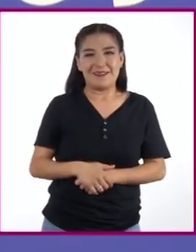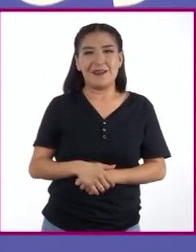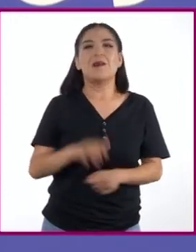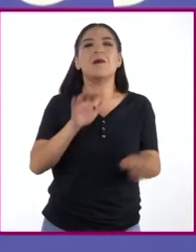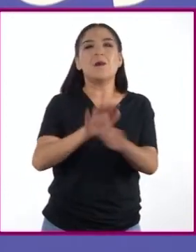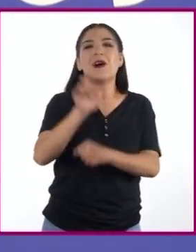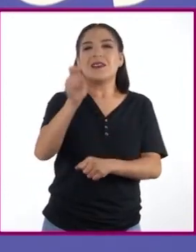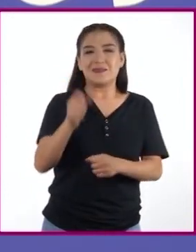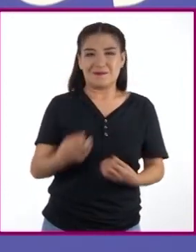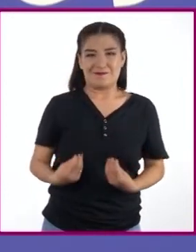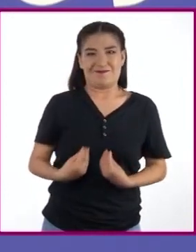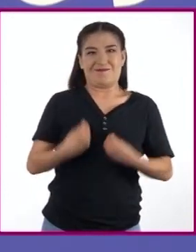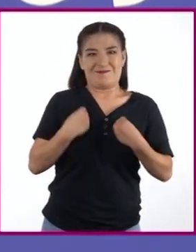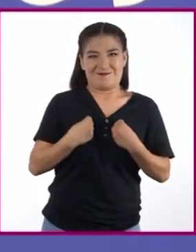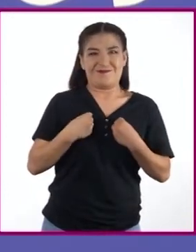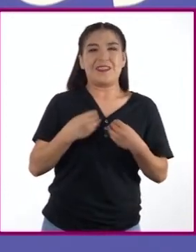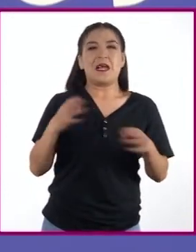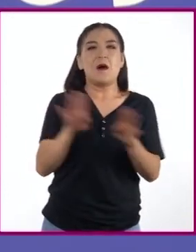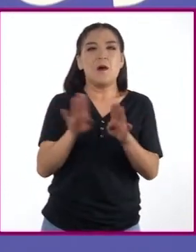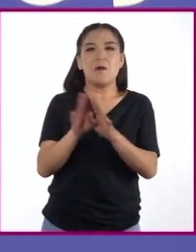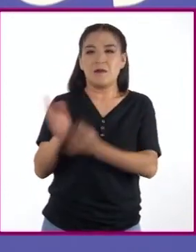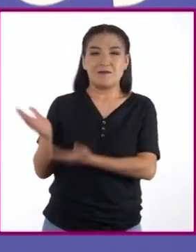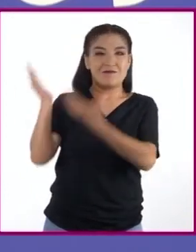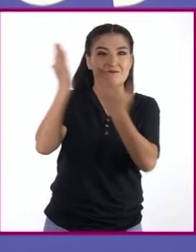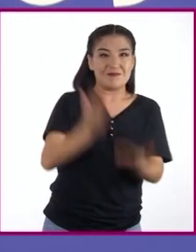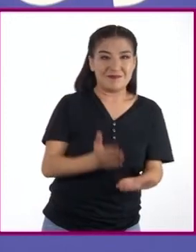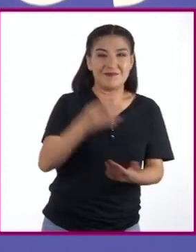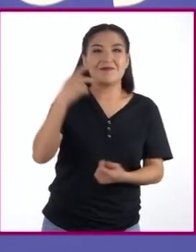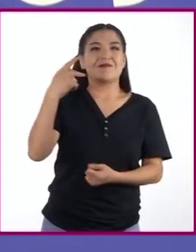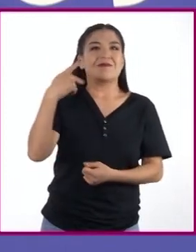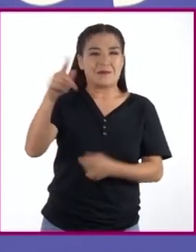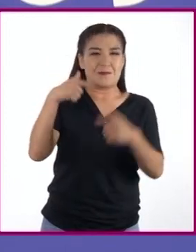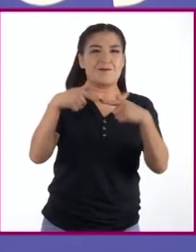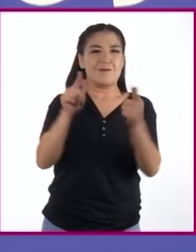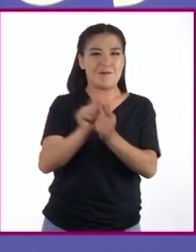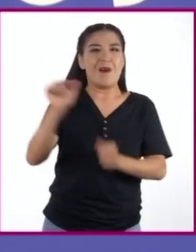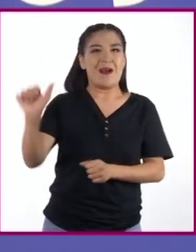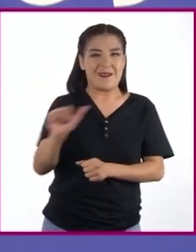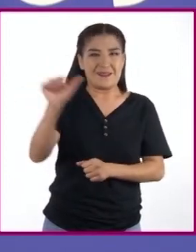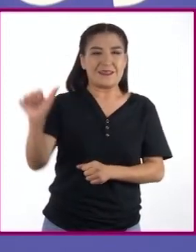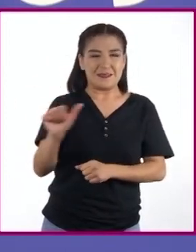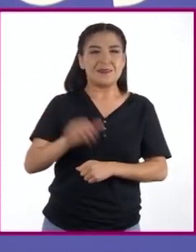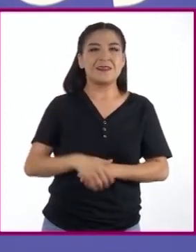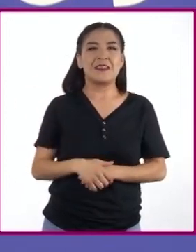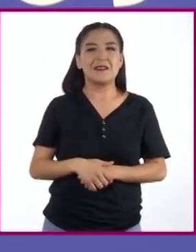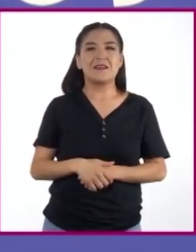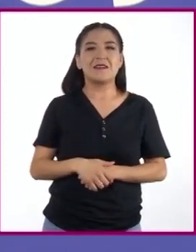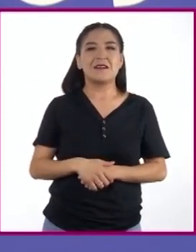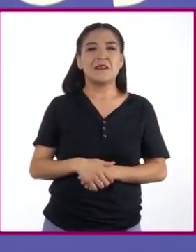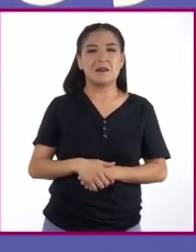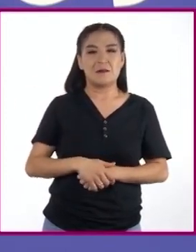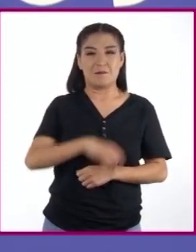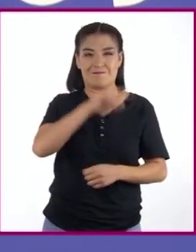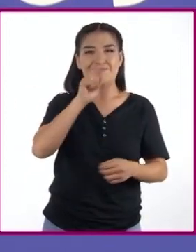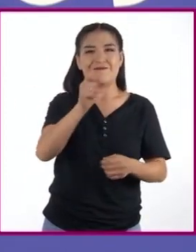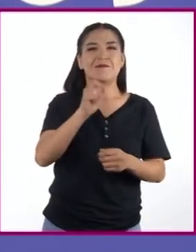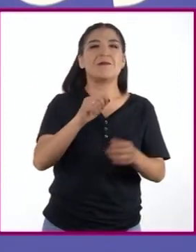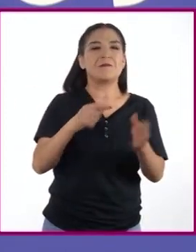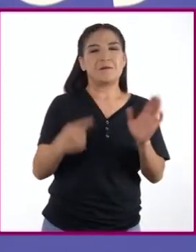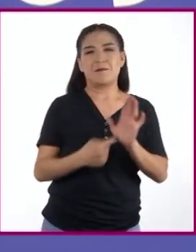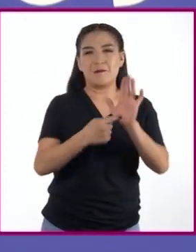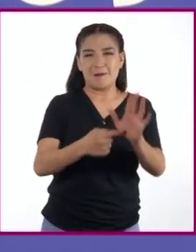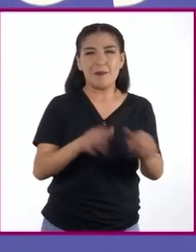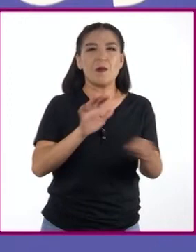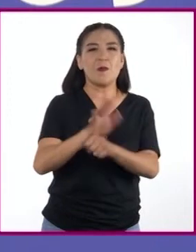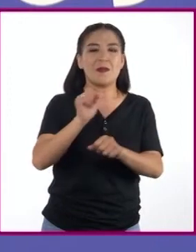la condición en la que llegaron los grupos asiáticos, en el documento La esclavitud